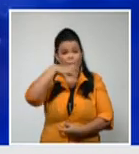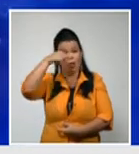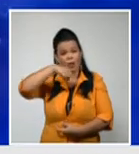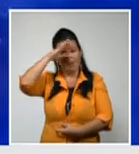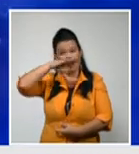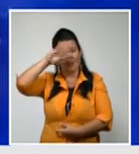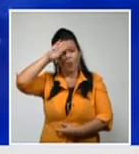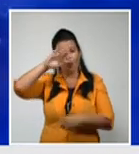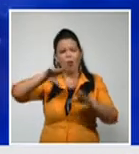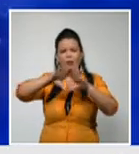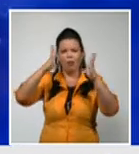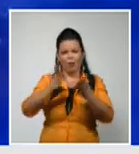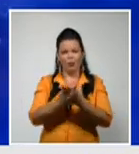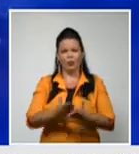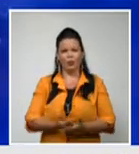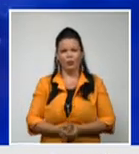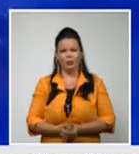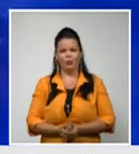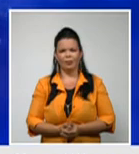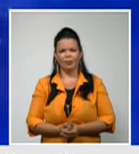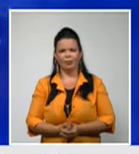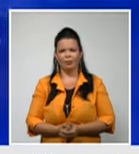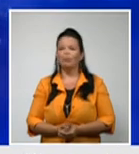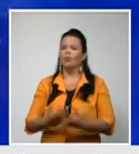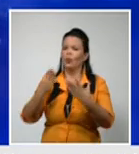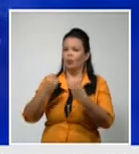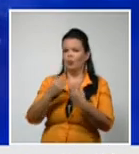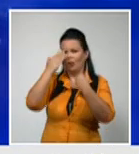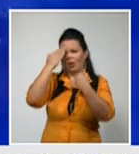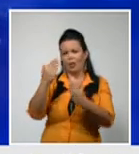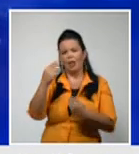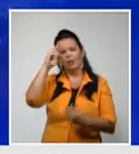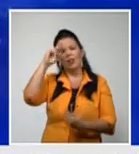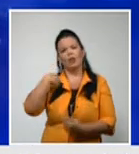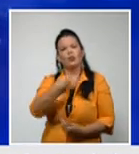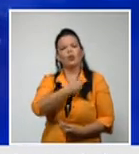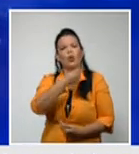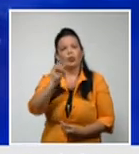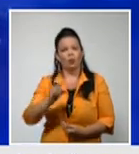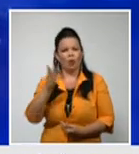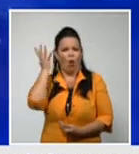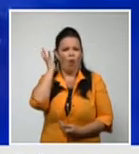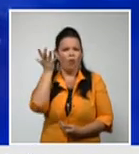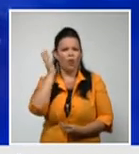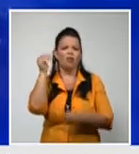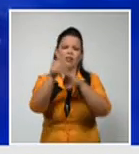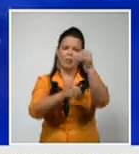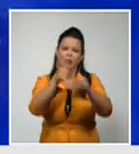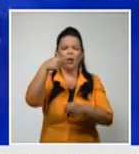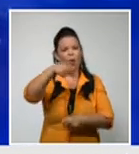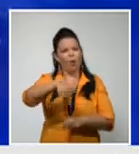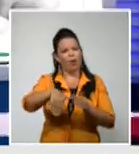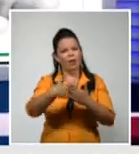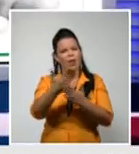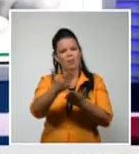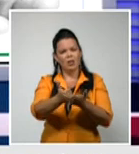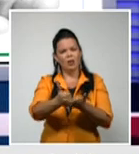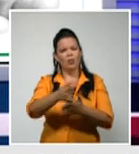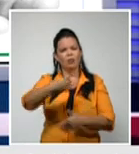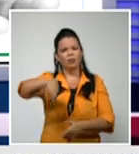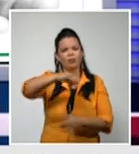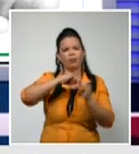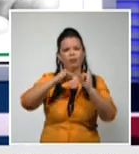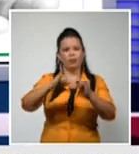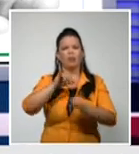mundo. Muchísimas gracias, doctor, por habernos acompañado como es habitual en esta conferencia de miércoles. Ya usted lo vio,